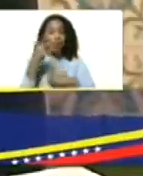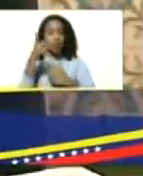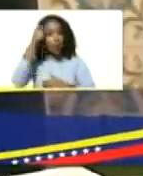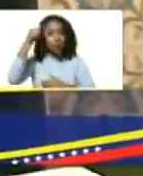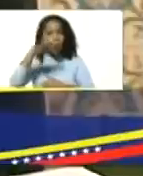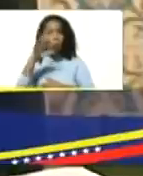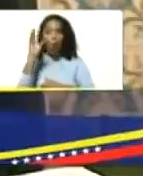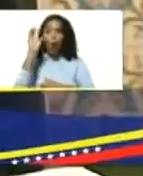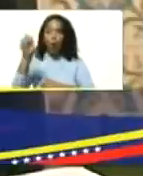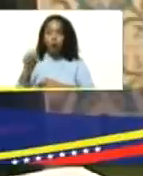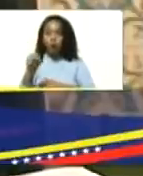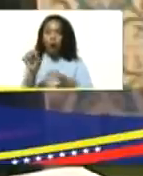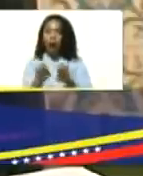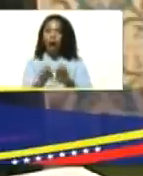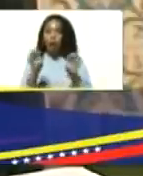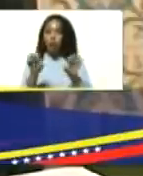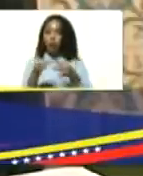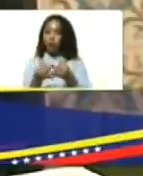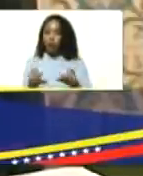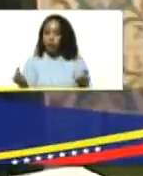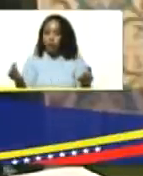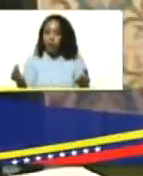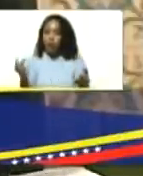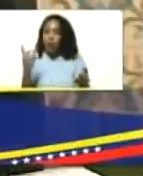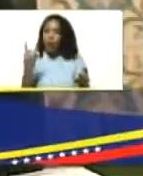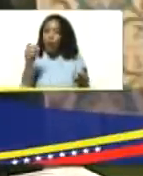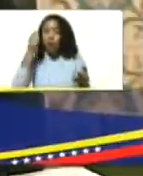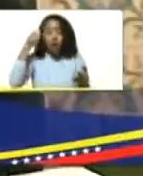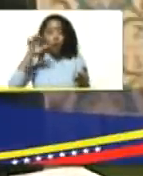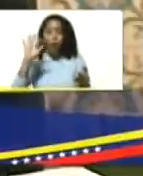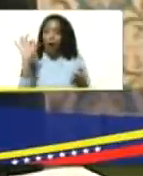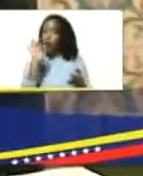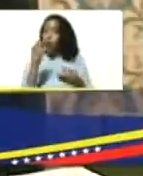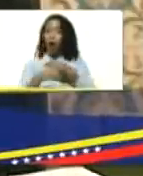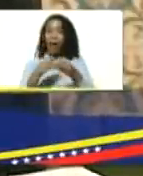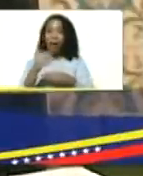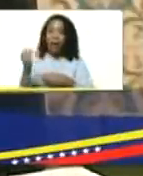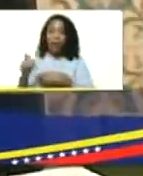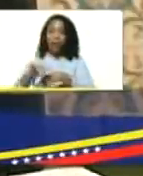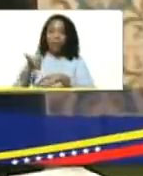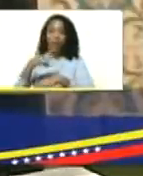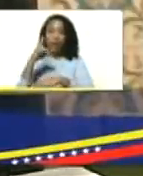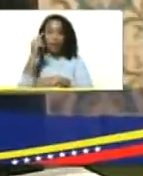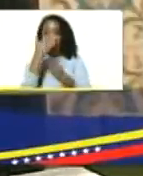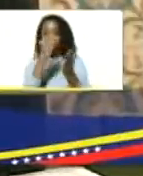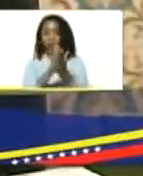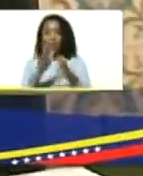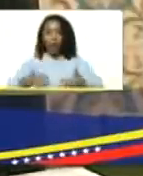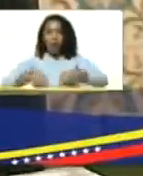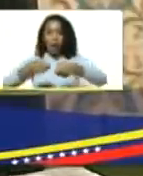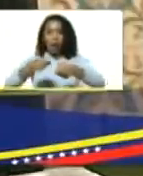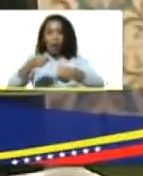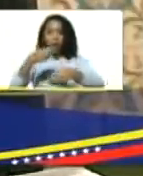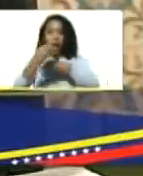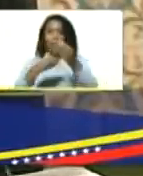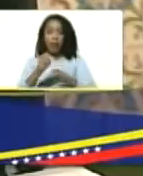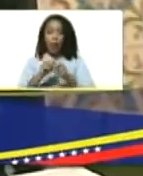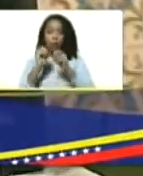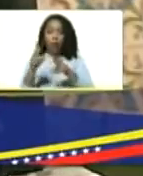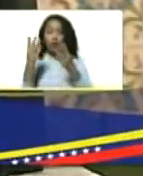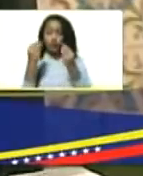consumidor educado un pueblo que no se deja especular un pueblo que está frente a un mercado que da muchas opciones